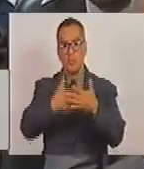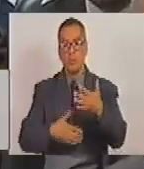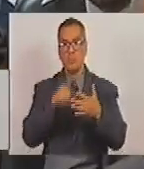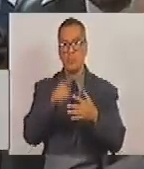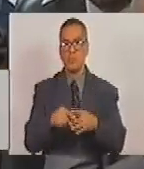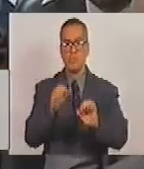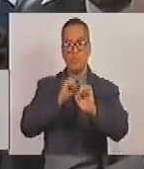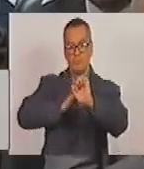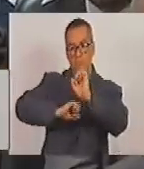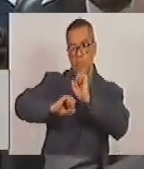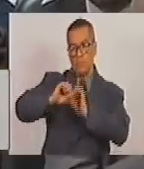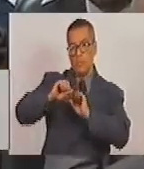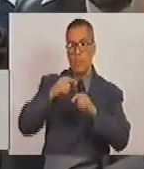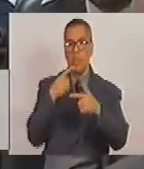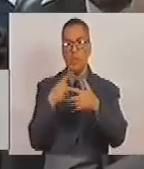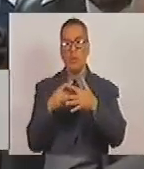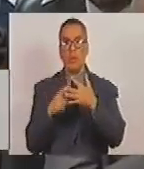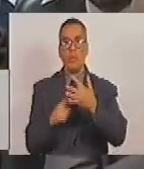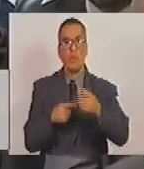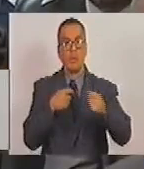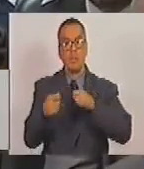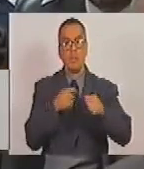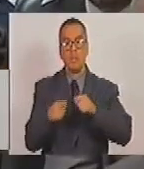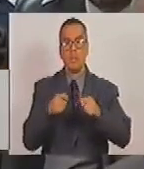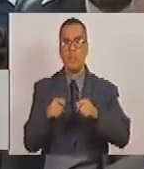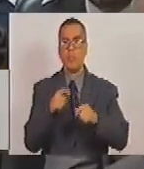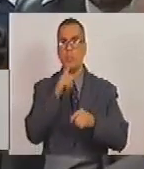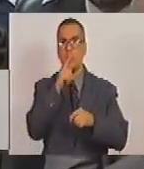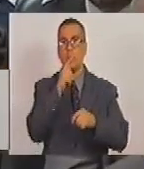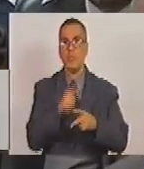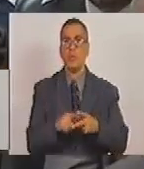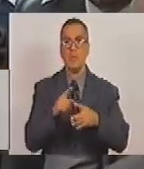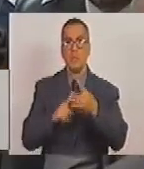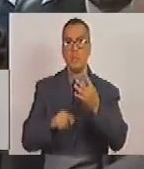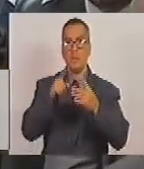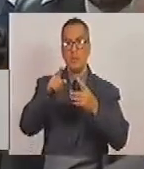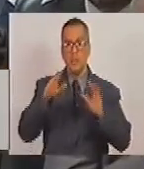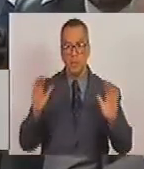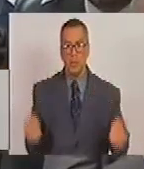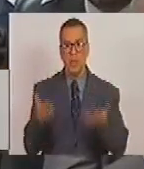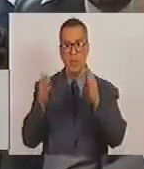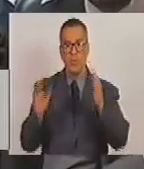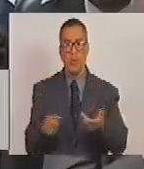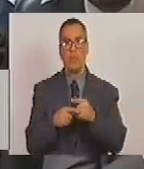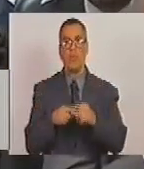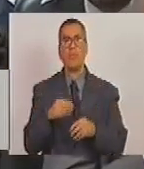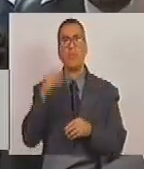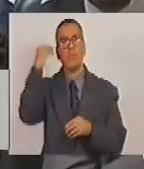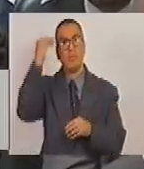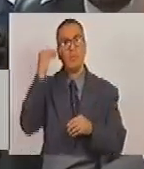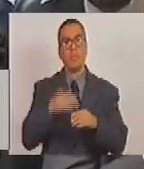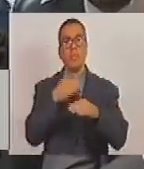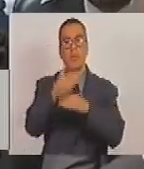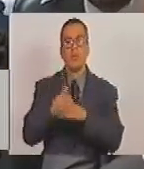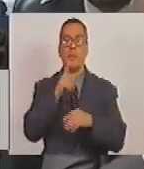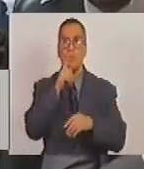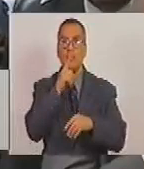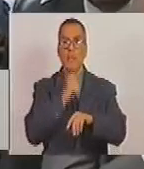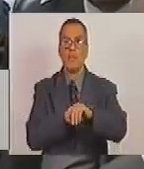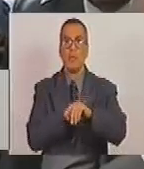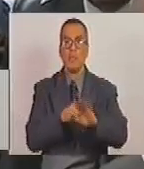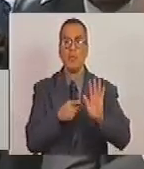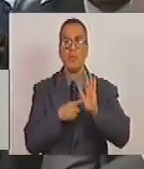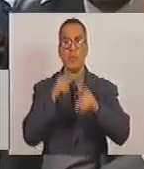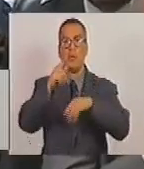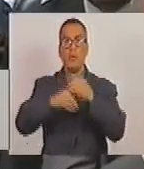el rechazo a cualquier acción de violencia, a cualquier estímulo que procure salidas violentas, salidas